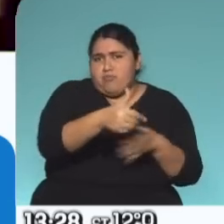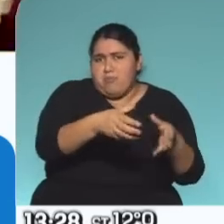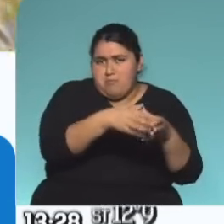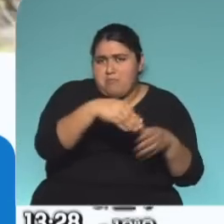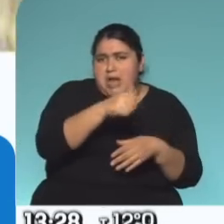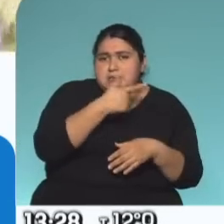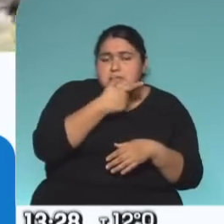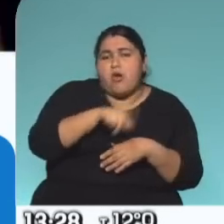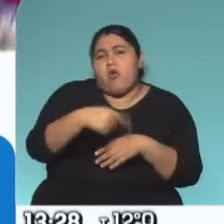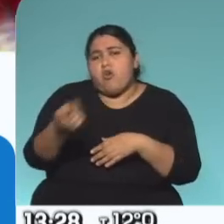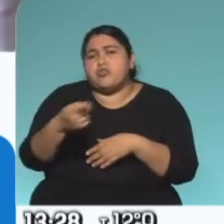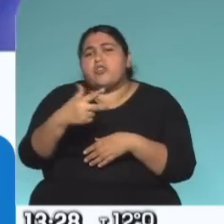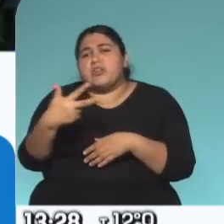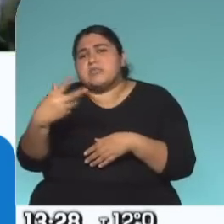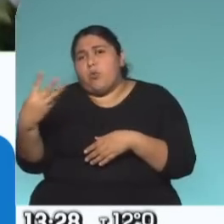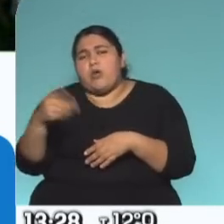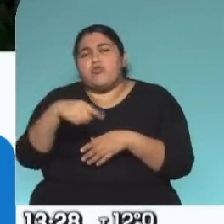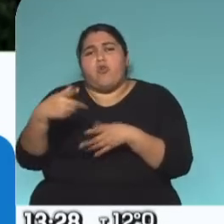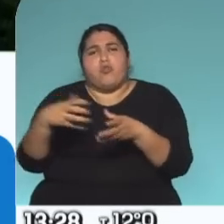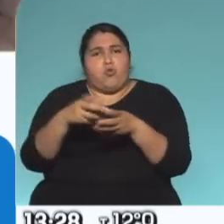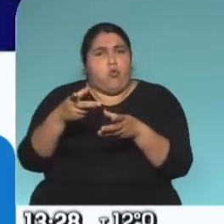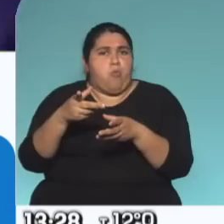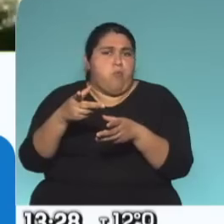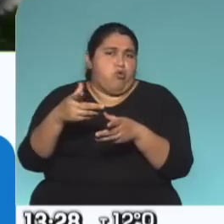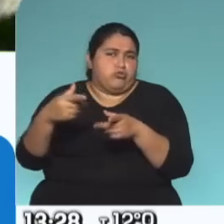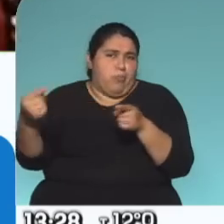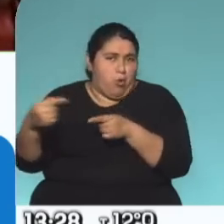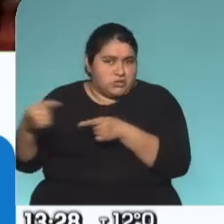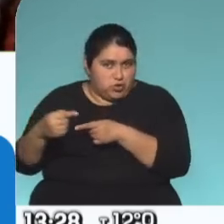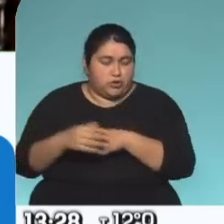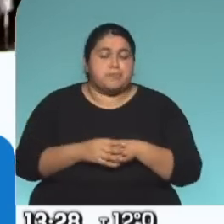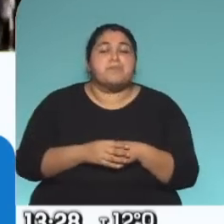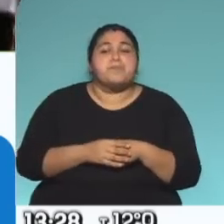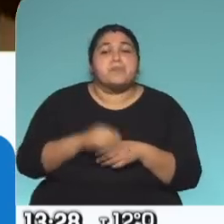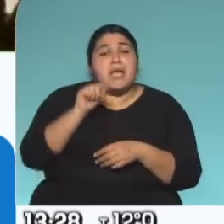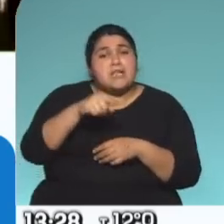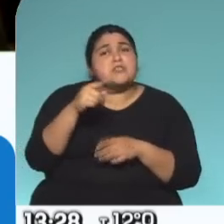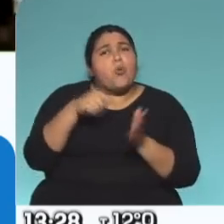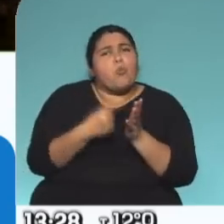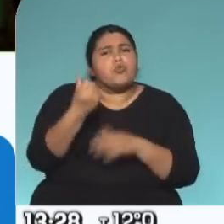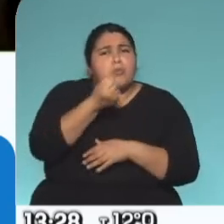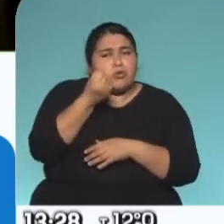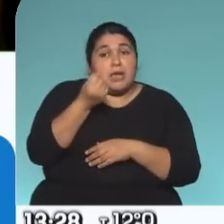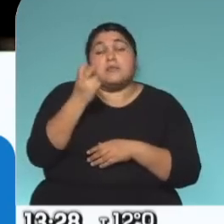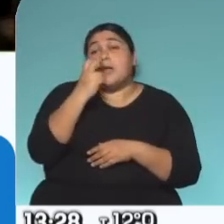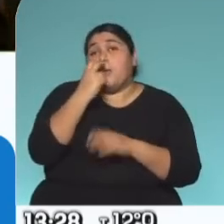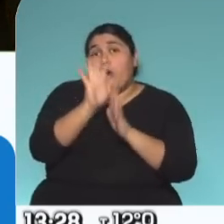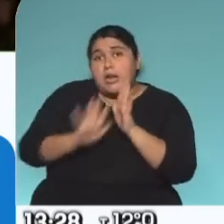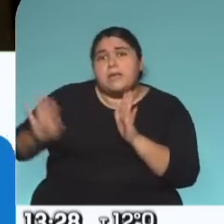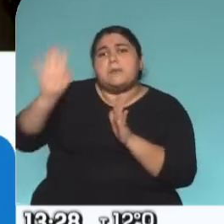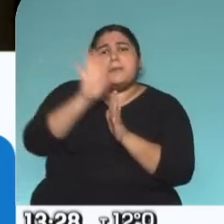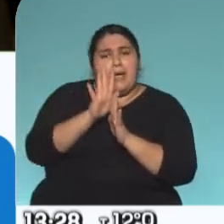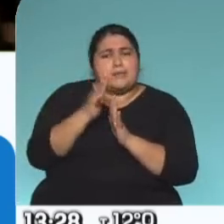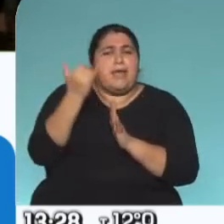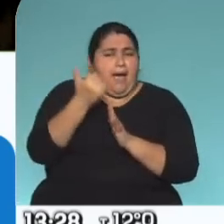con victoria de distintas fuerzas opositoras. Este dato es importante porque Bolivia tiene un sistema